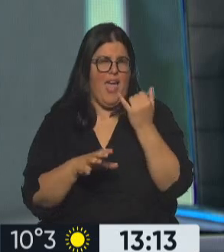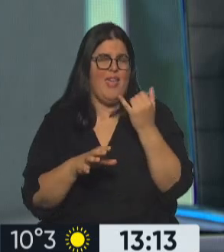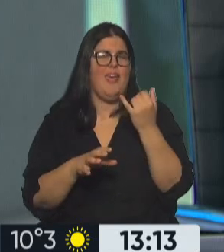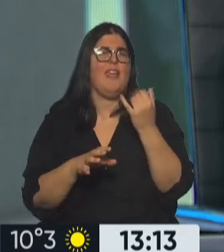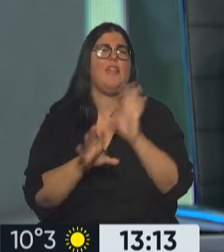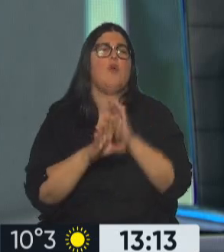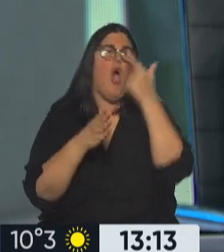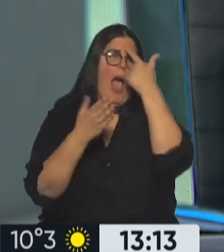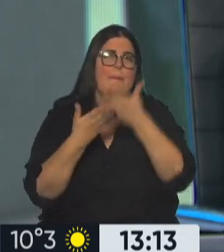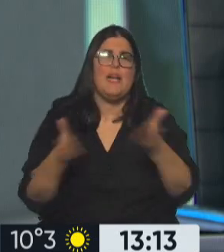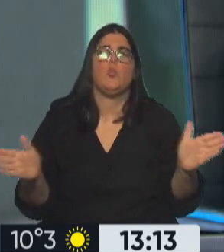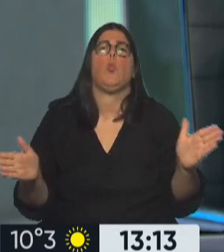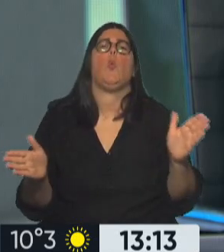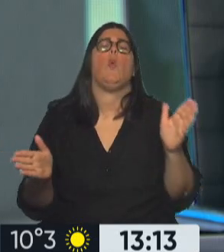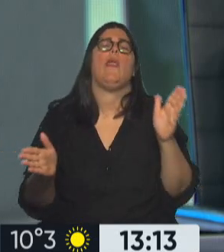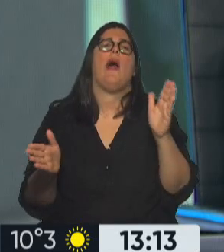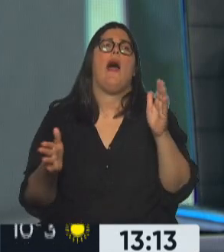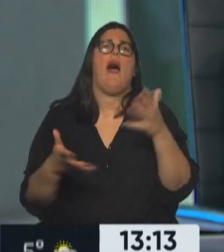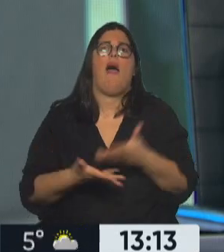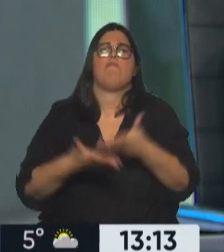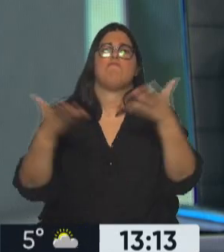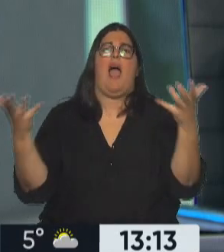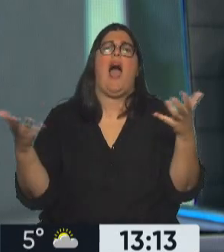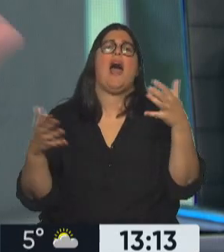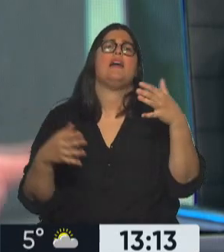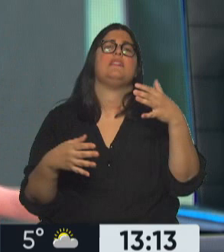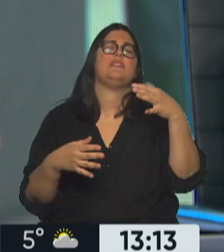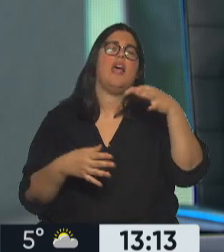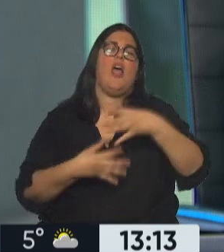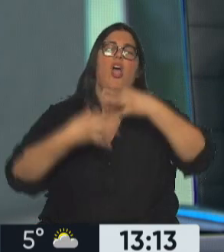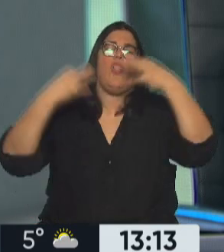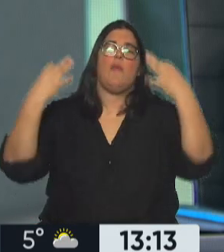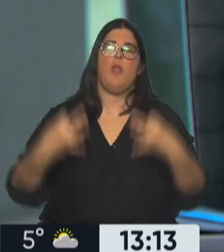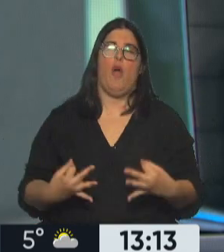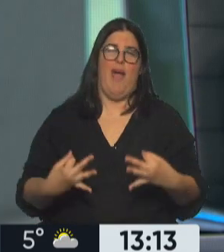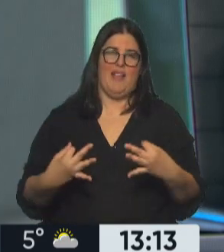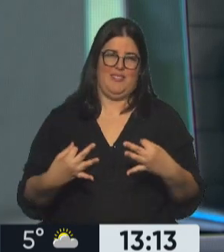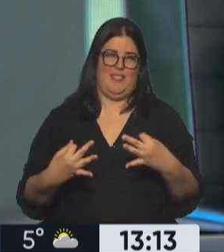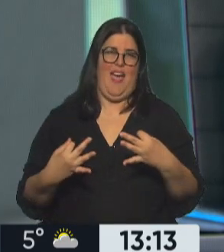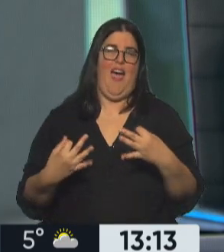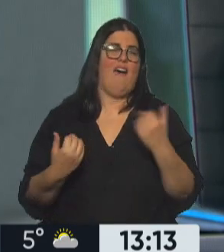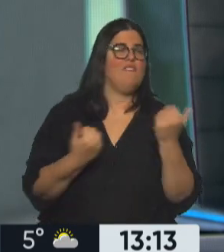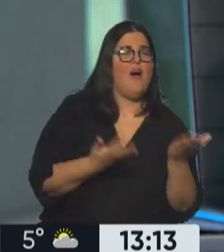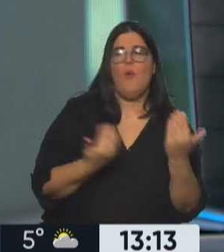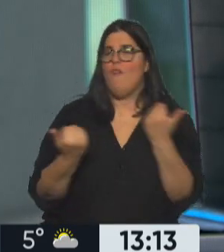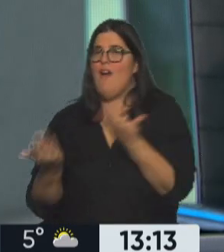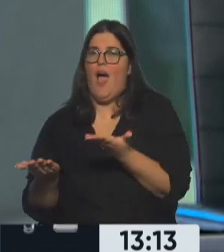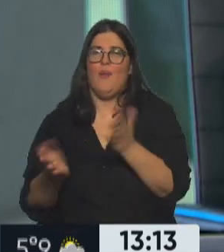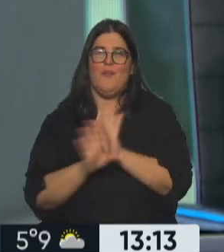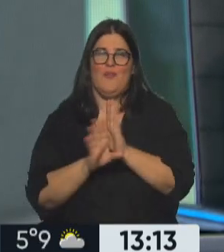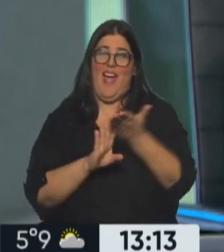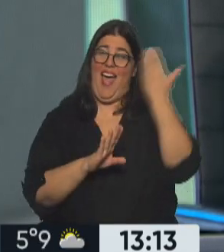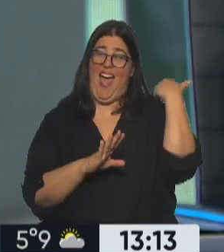una apertura mayor a esa diplomacia más pendular que desarrolló Lula y Brasil en su otra